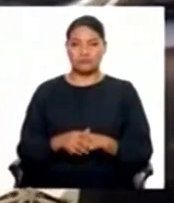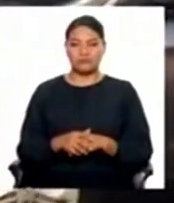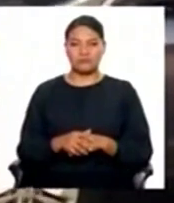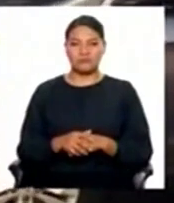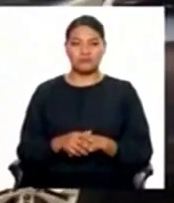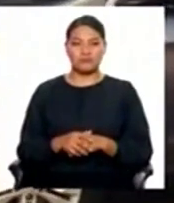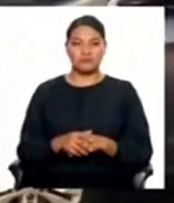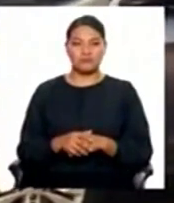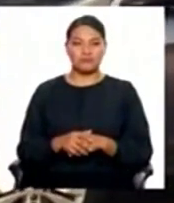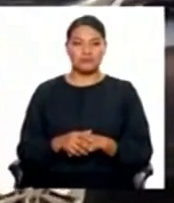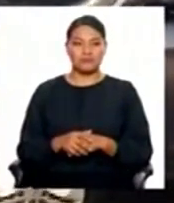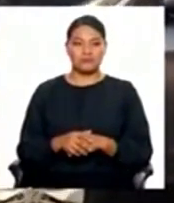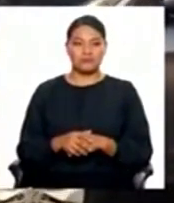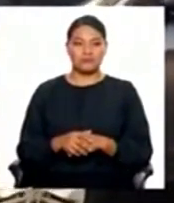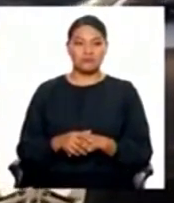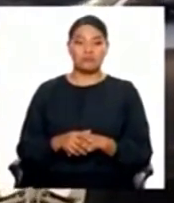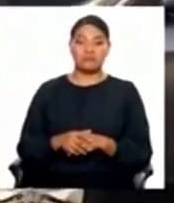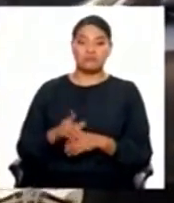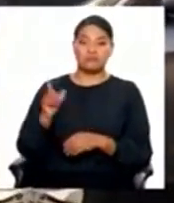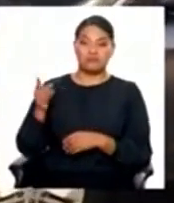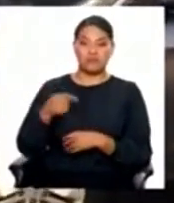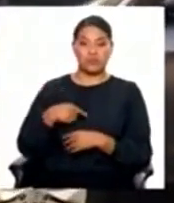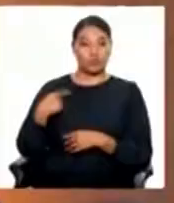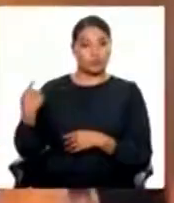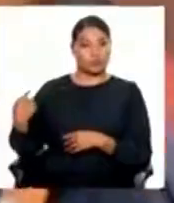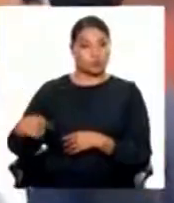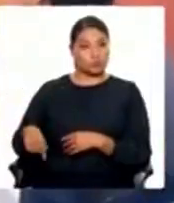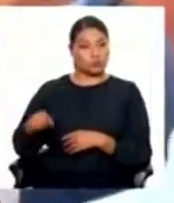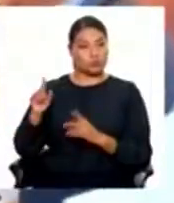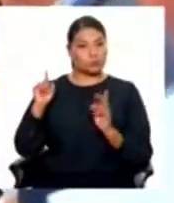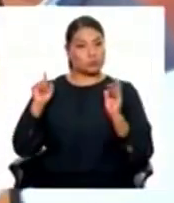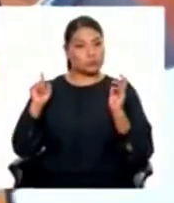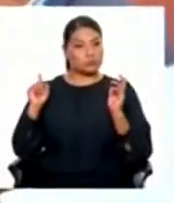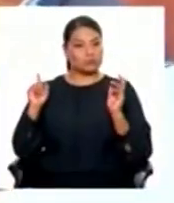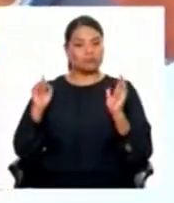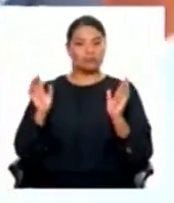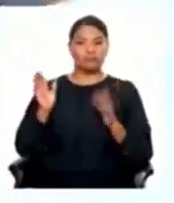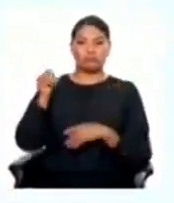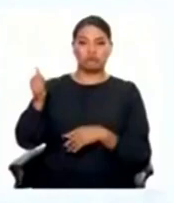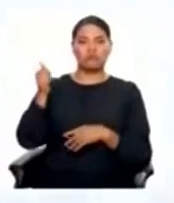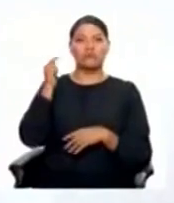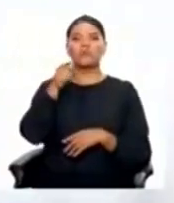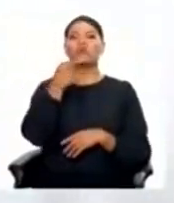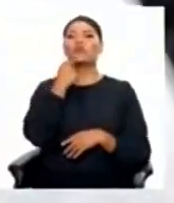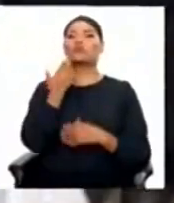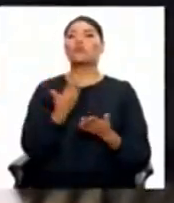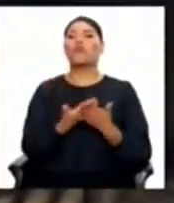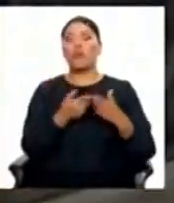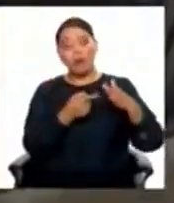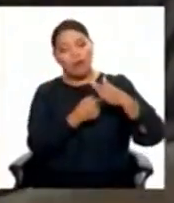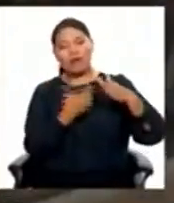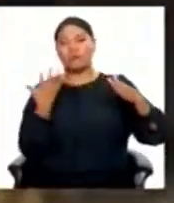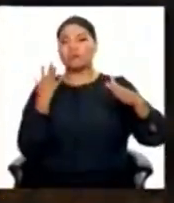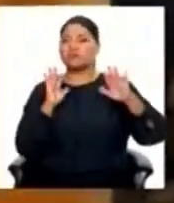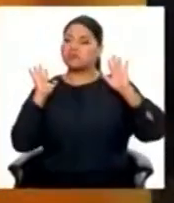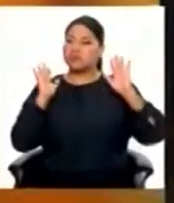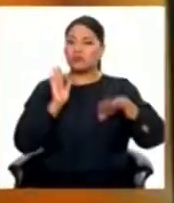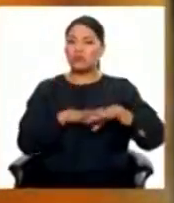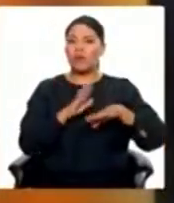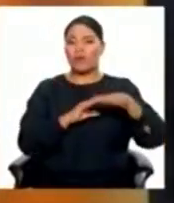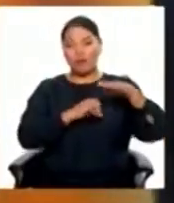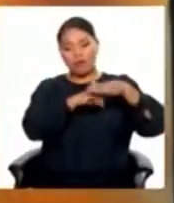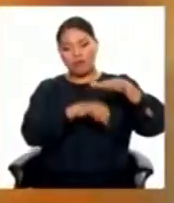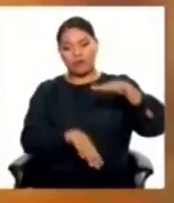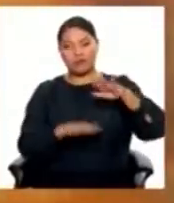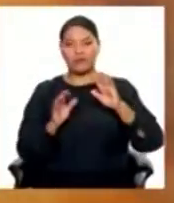Qué audacia de la señora, de la señora identificada como dueña de este chifa, ¿no? Si tú vas a comer de eso, ¿te va a alcanzar? No, pues,